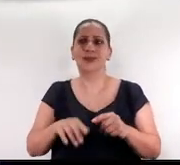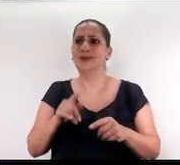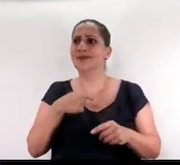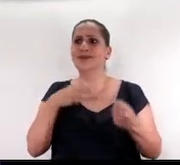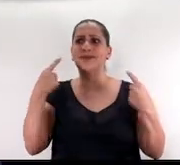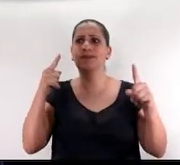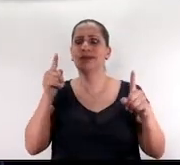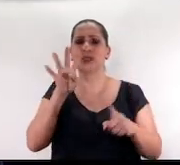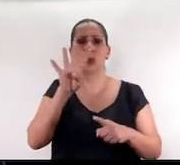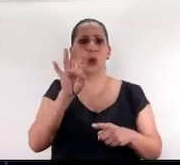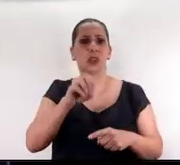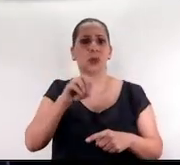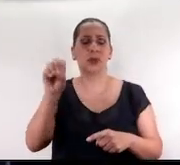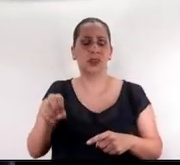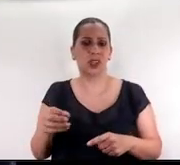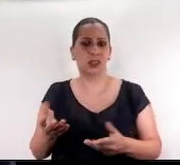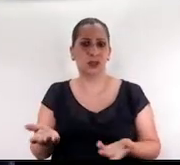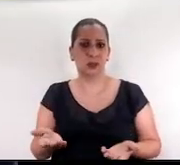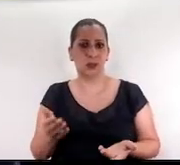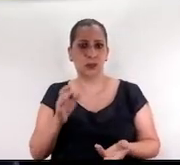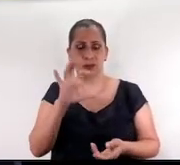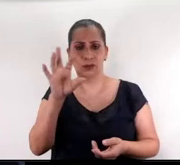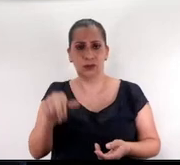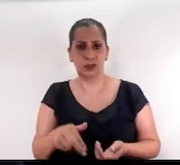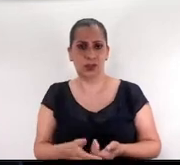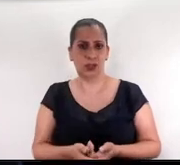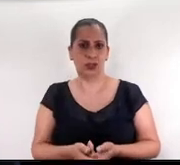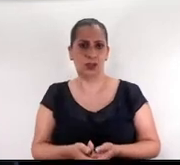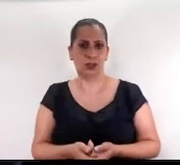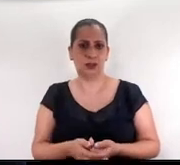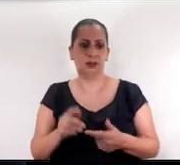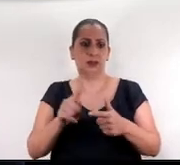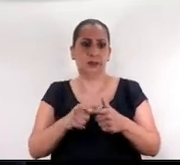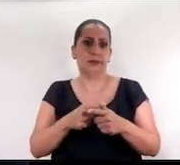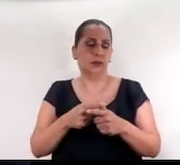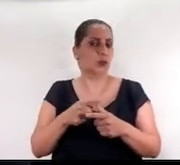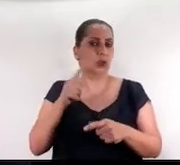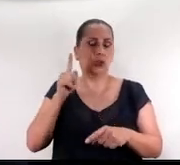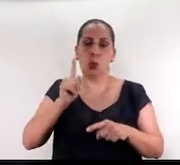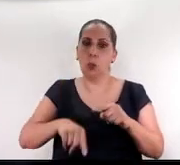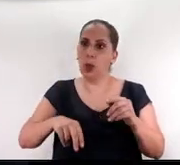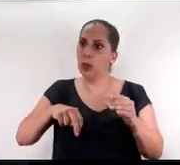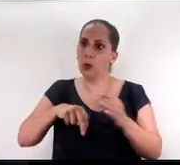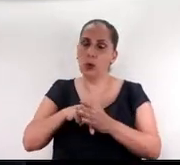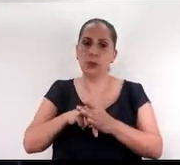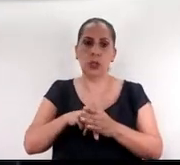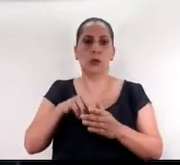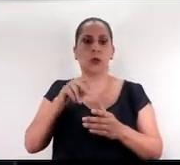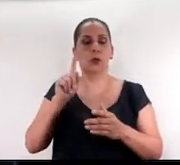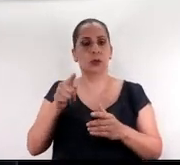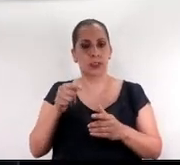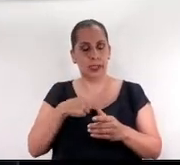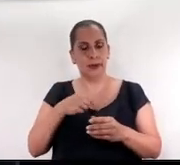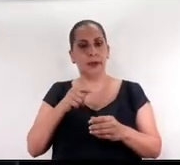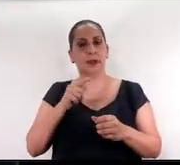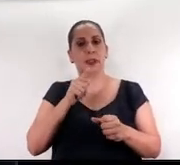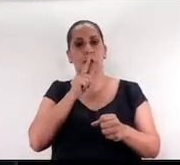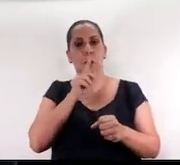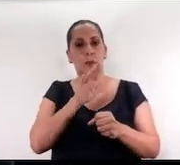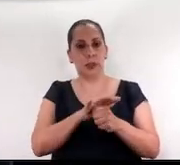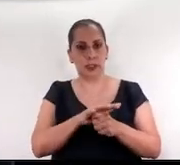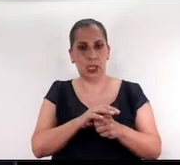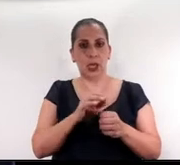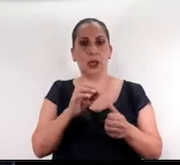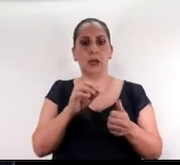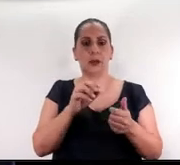4%, digamos, en nuestro país. De manera que no debería ser un obstáculo. Por supuesto que hay que completar Pacumen, hay que completar